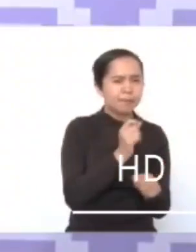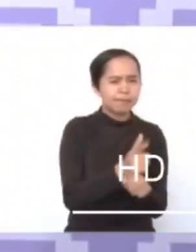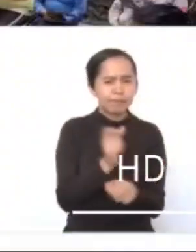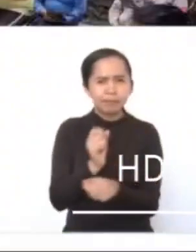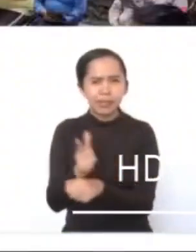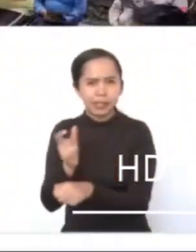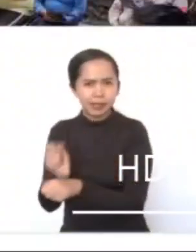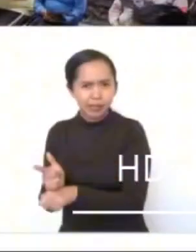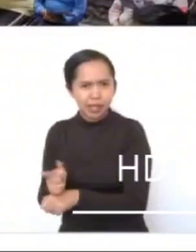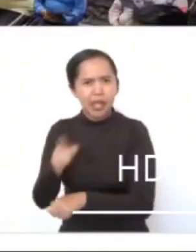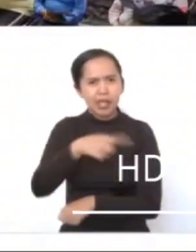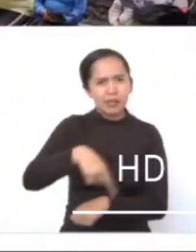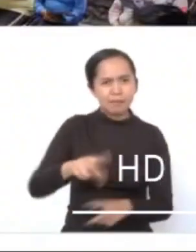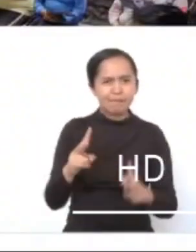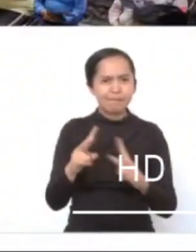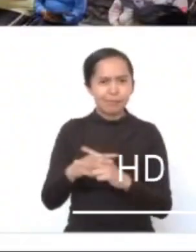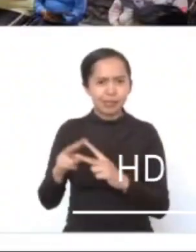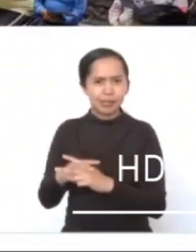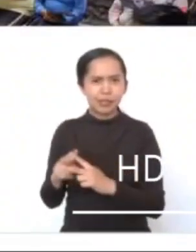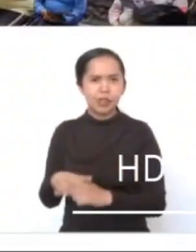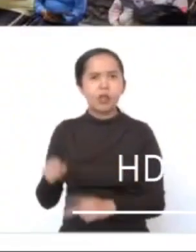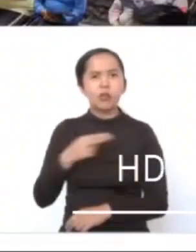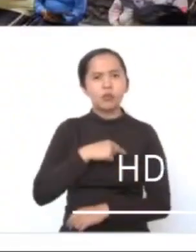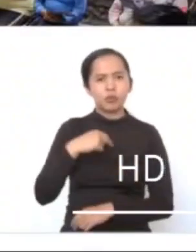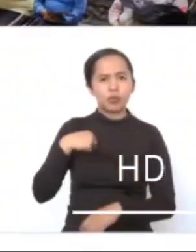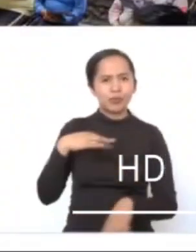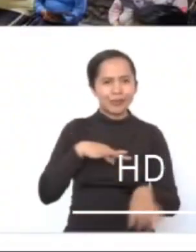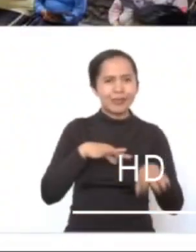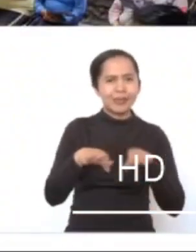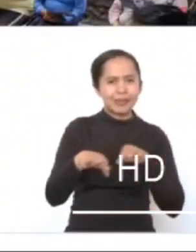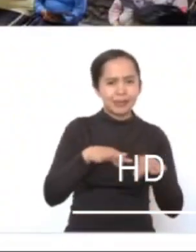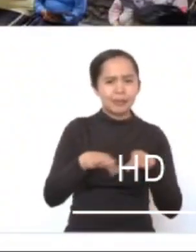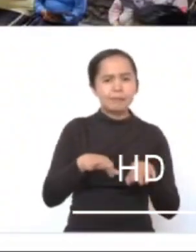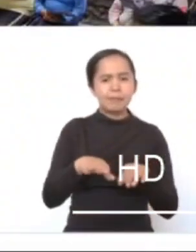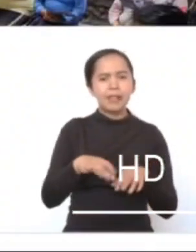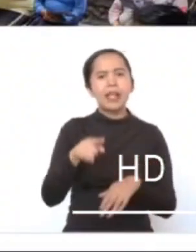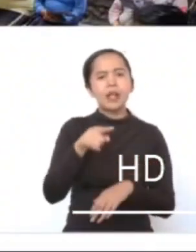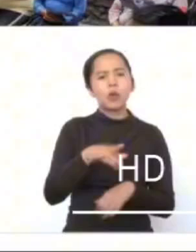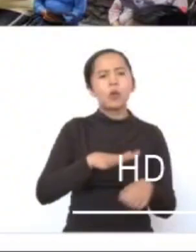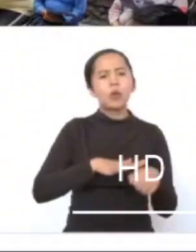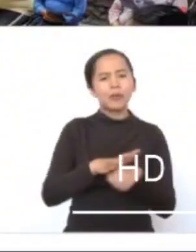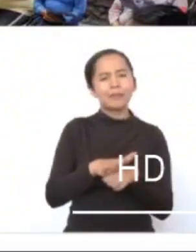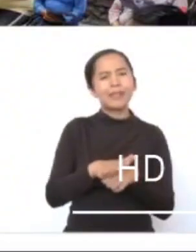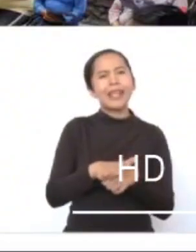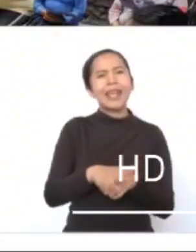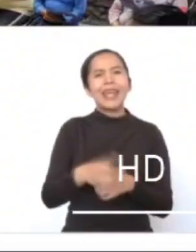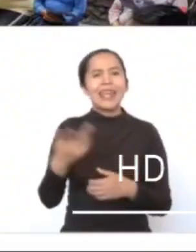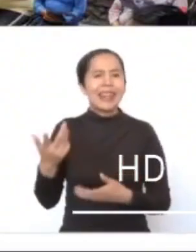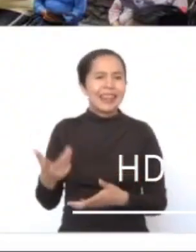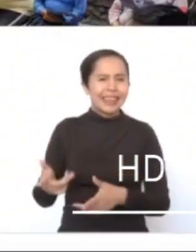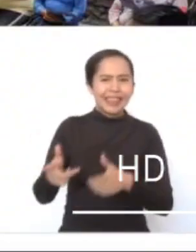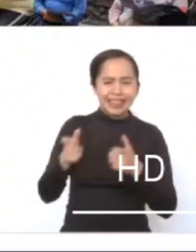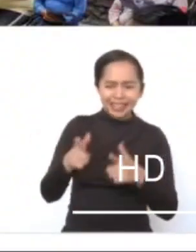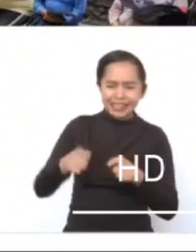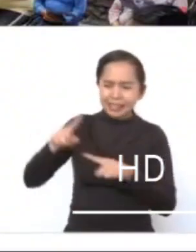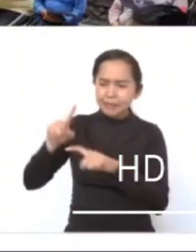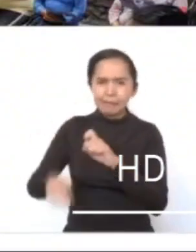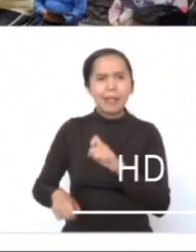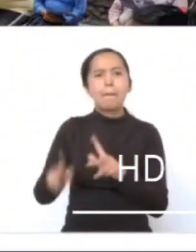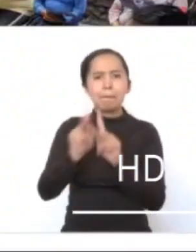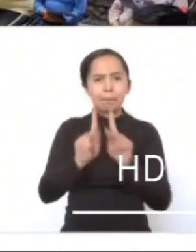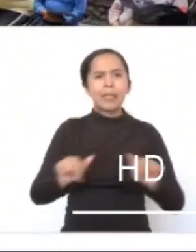de violencia y sumándonos a los trabajos del programa Sí al Desarme, Sí a la Paz. Llevamos